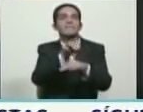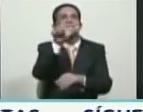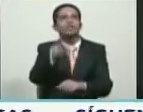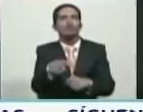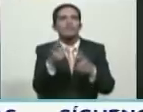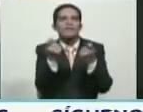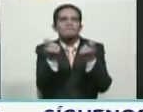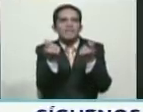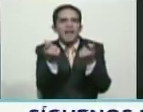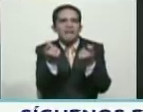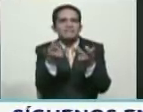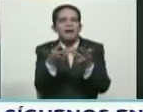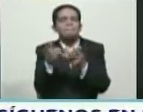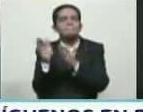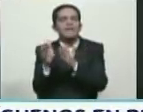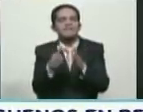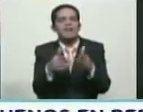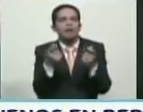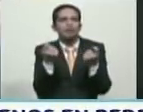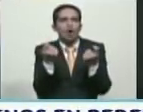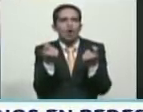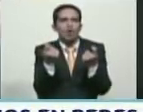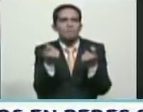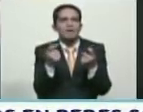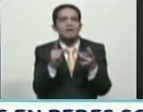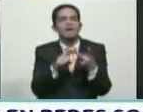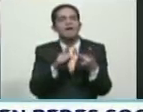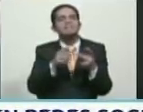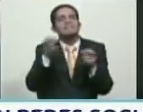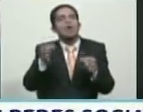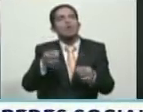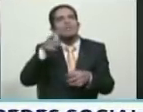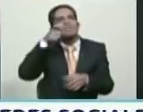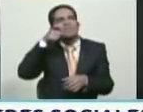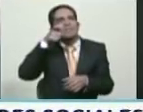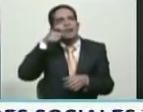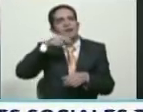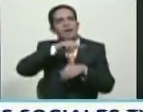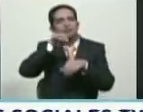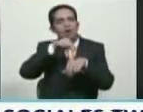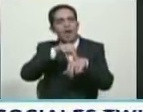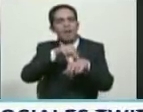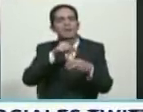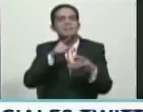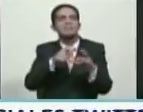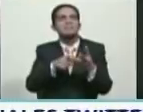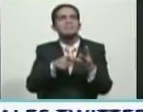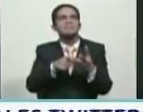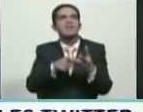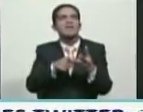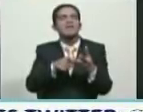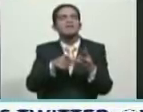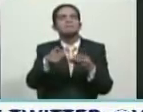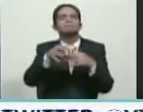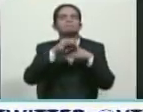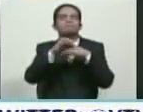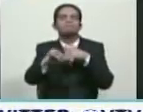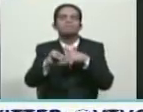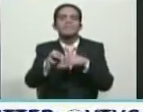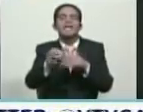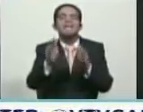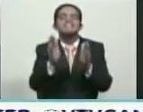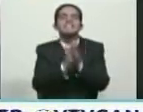Finanzas, Planificación Económica, Seguridad Nacional, Asuntos Legales y Asuntos de las Granadinas y Energía San